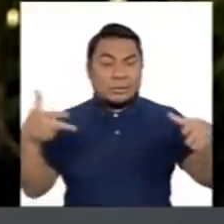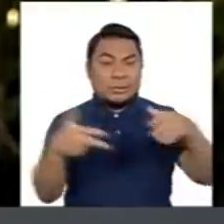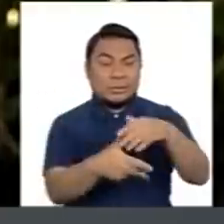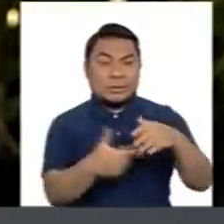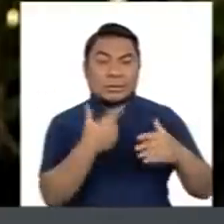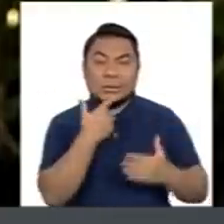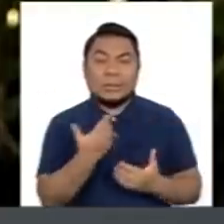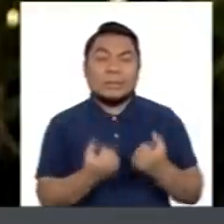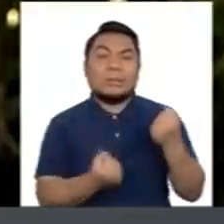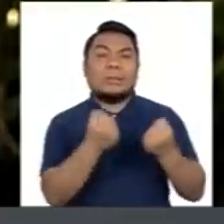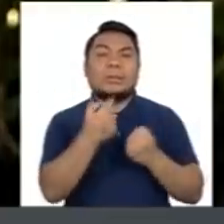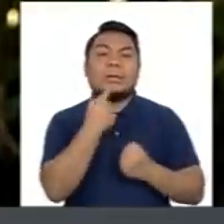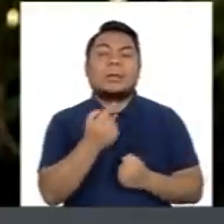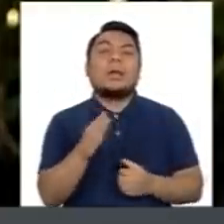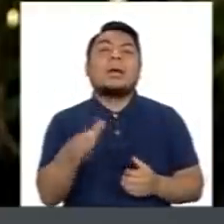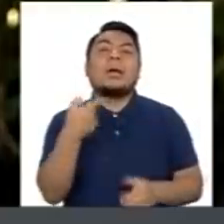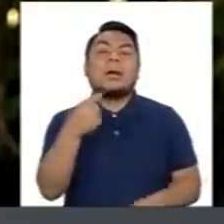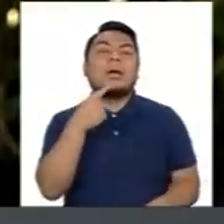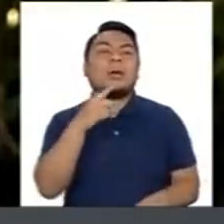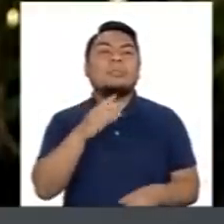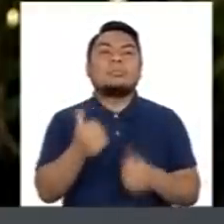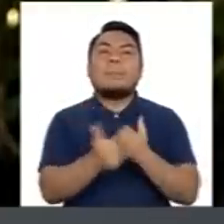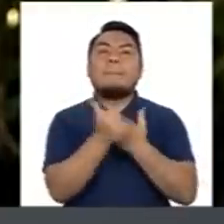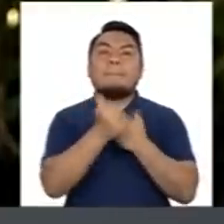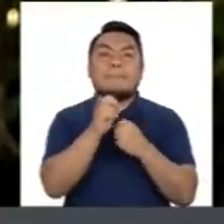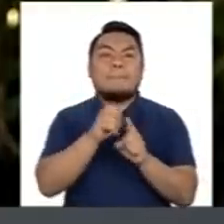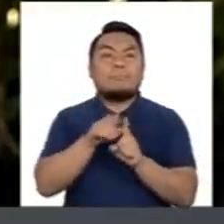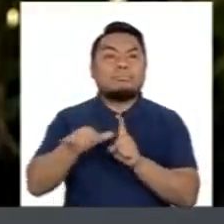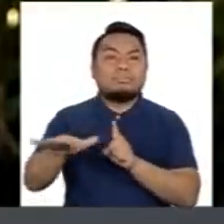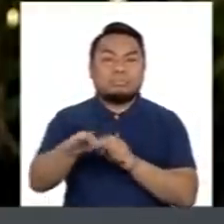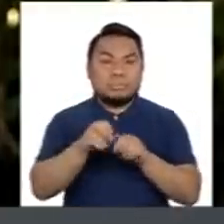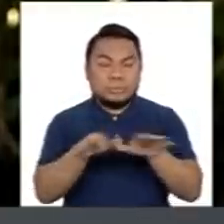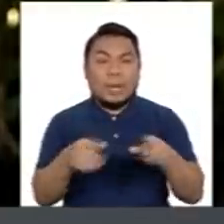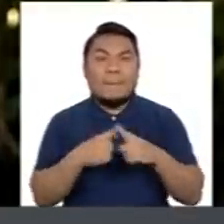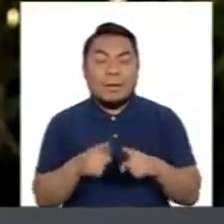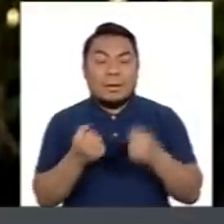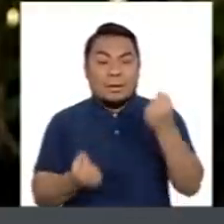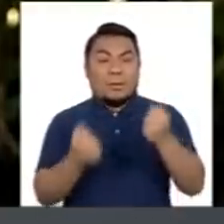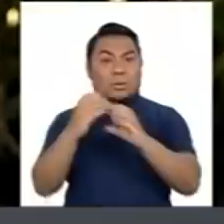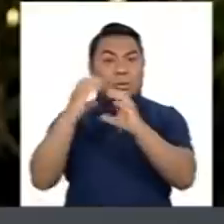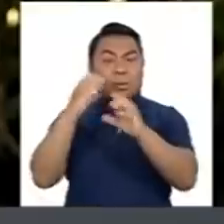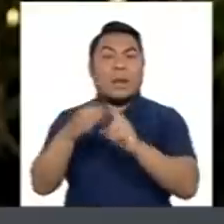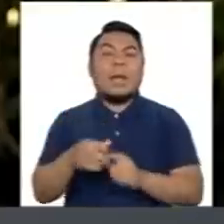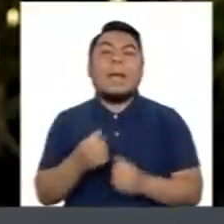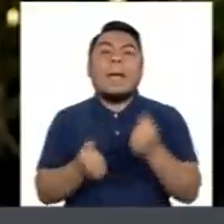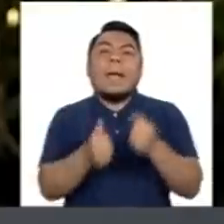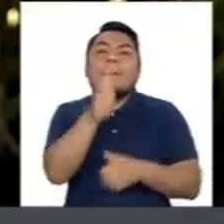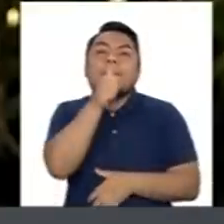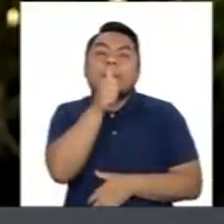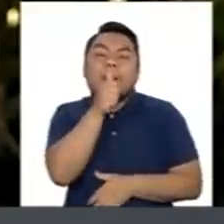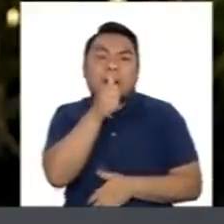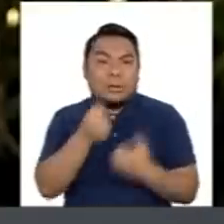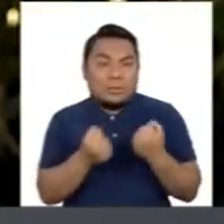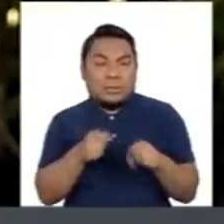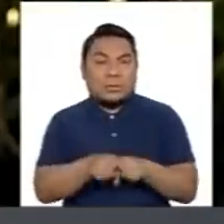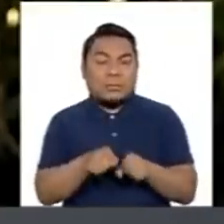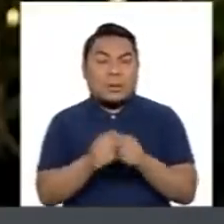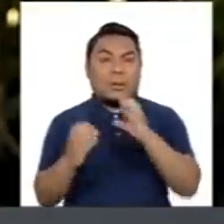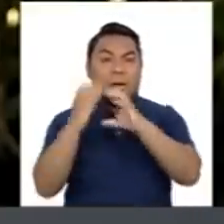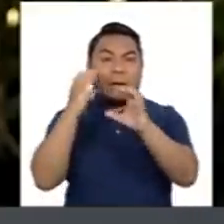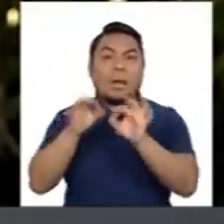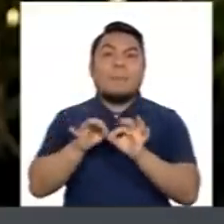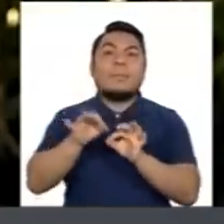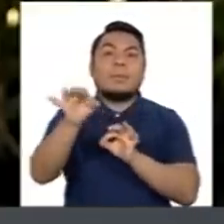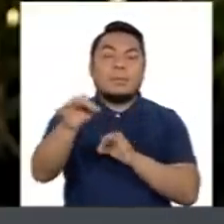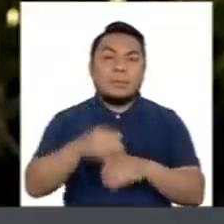contacto y obviamente puede propiciar algún nivel de contagio. Pero lo cierto es que el transporte de vehículos particulares y el transporte interprovincial